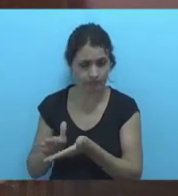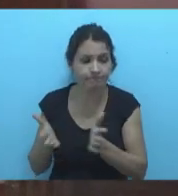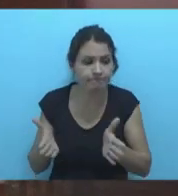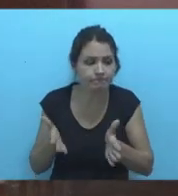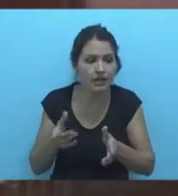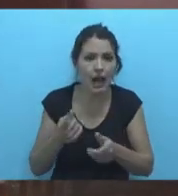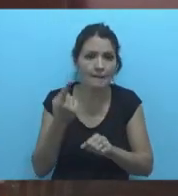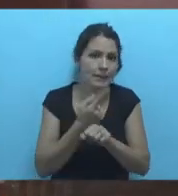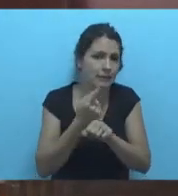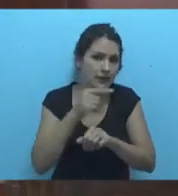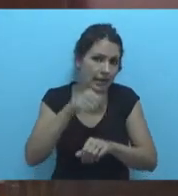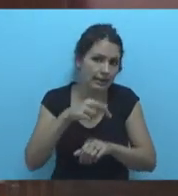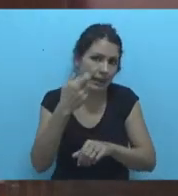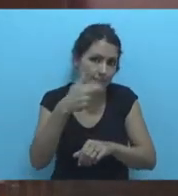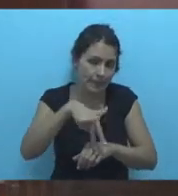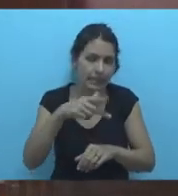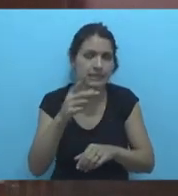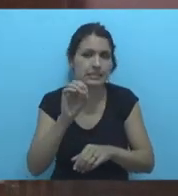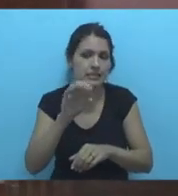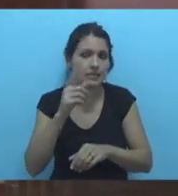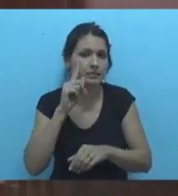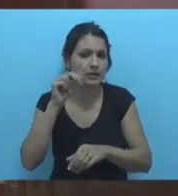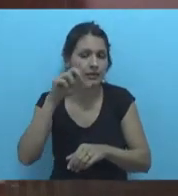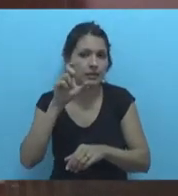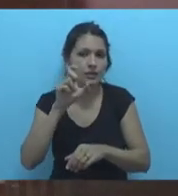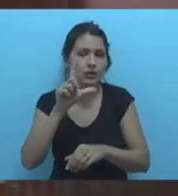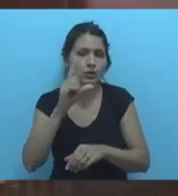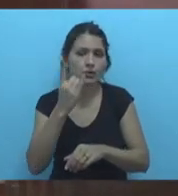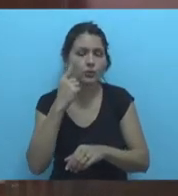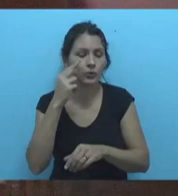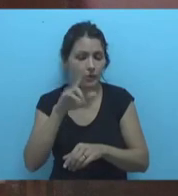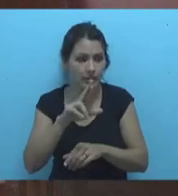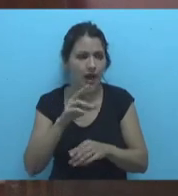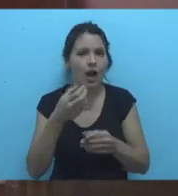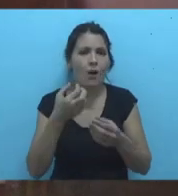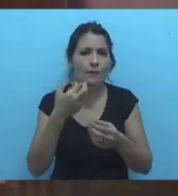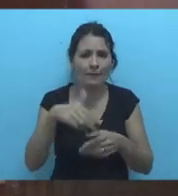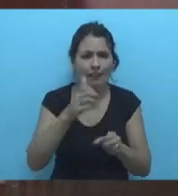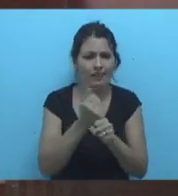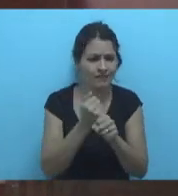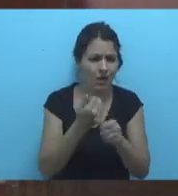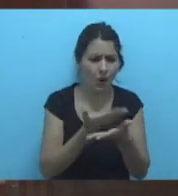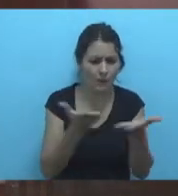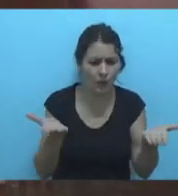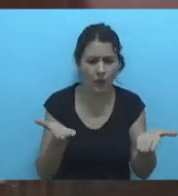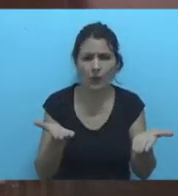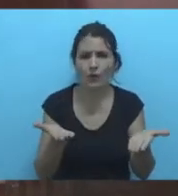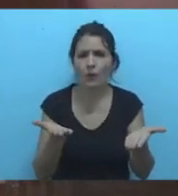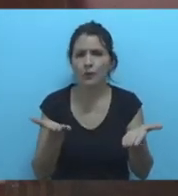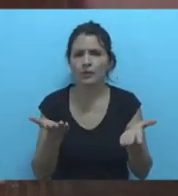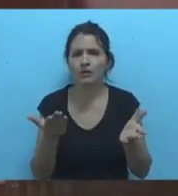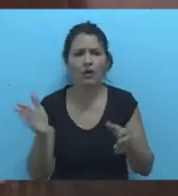obras y recursos a todos los municipios sin ningún tipo de distinción, ni política ni geográfica. De hecho, el Plan Able, que era un buen plan,